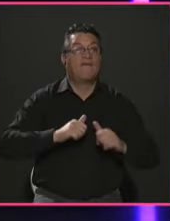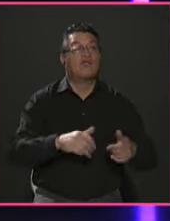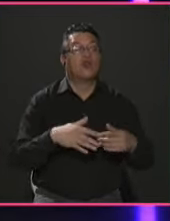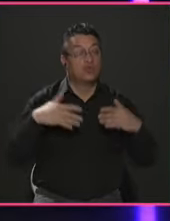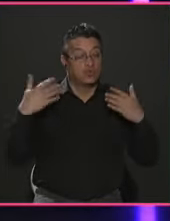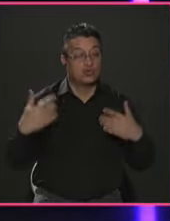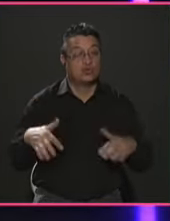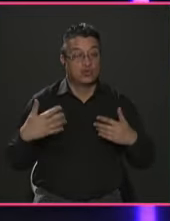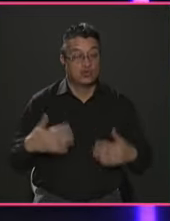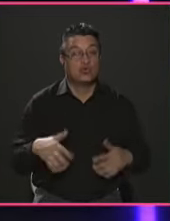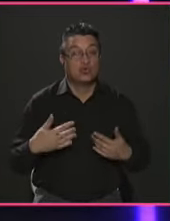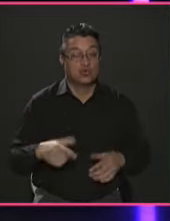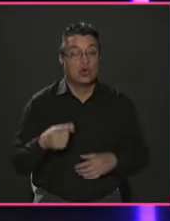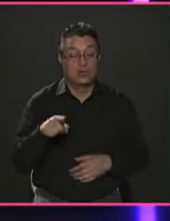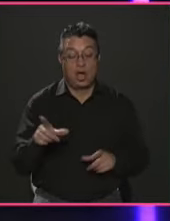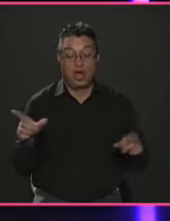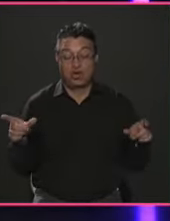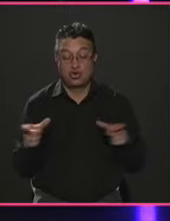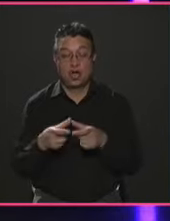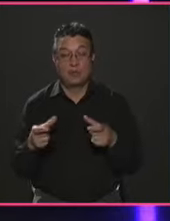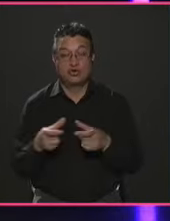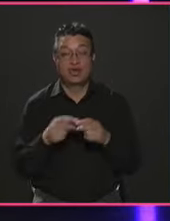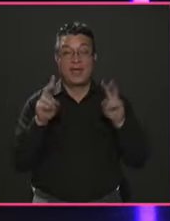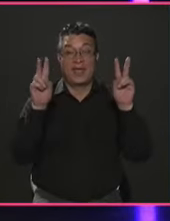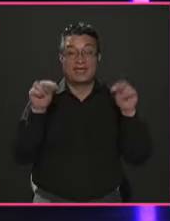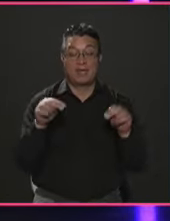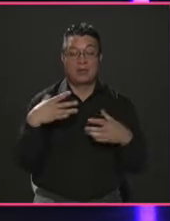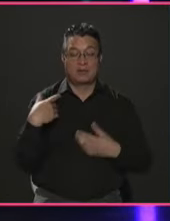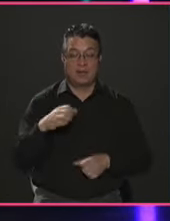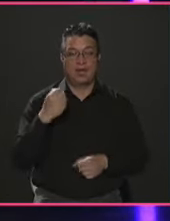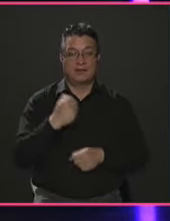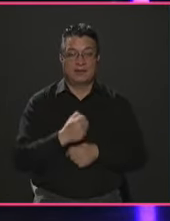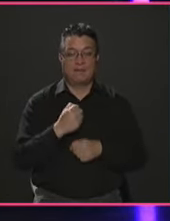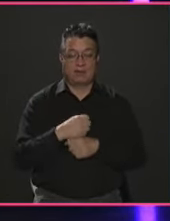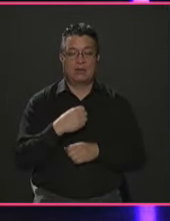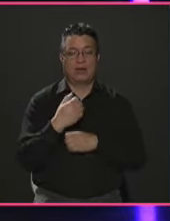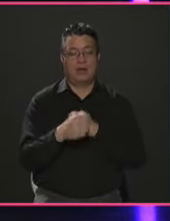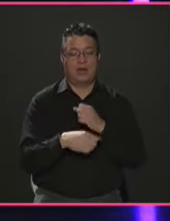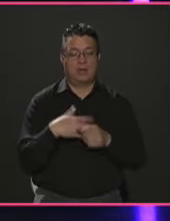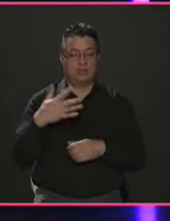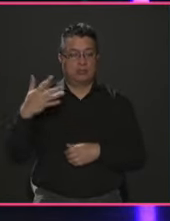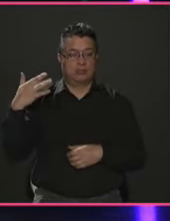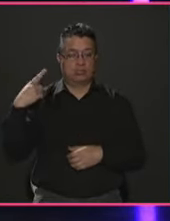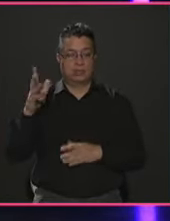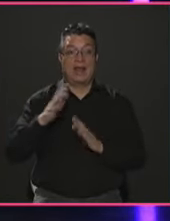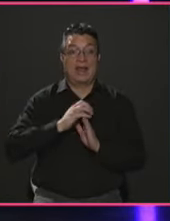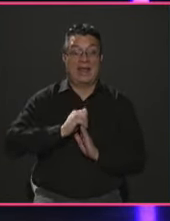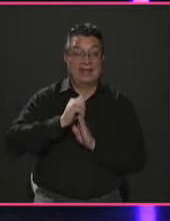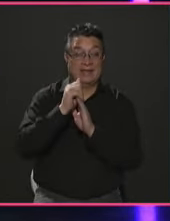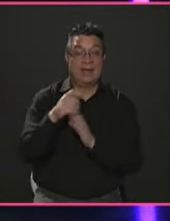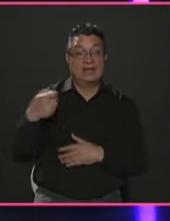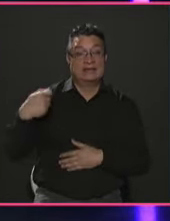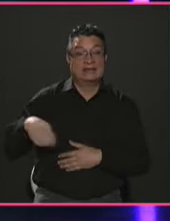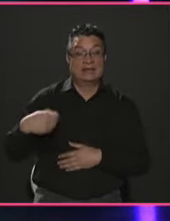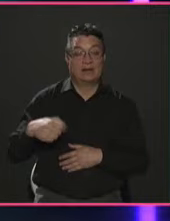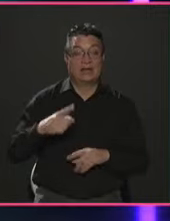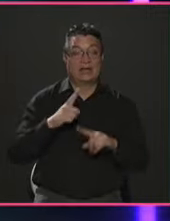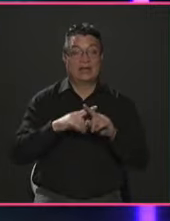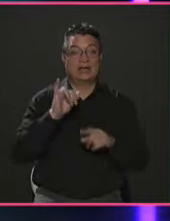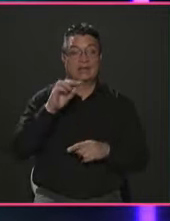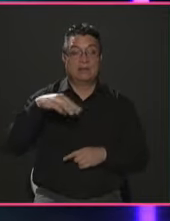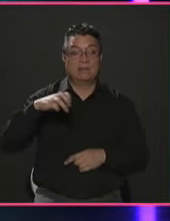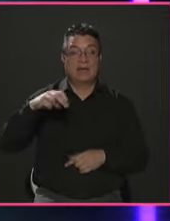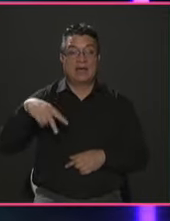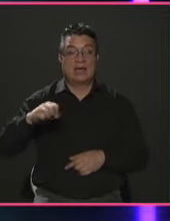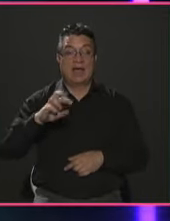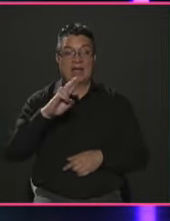eh una de esas comisiones temáticas que estuvo trabajando durante largo tiempo y que lideró la senadora Jimena Rincón